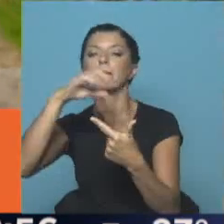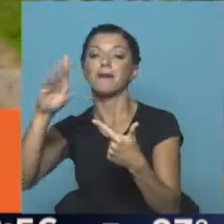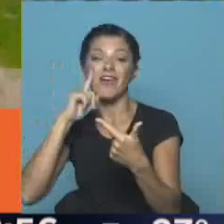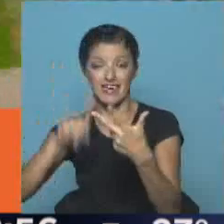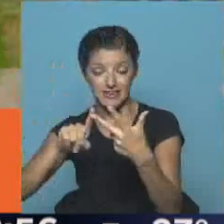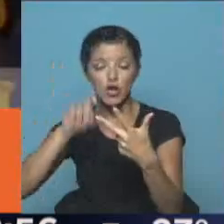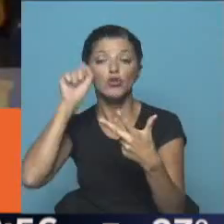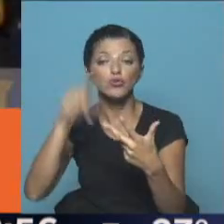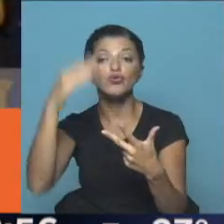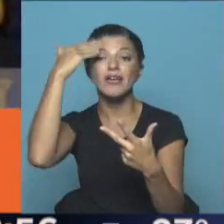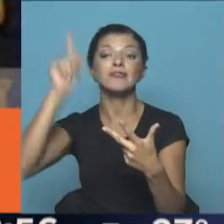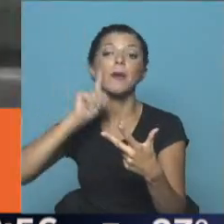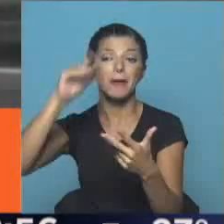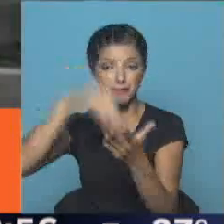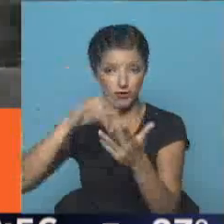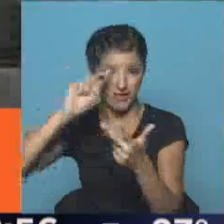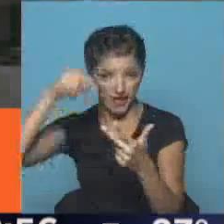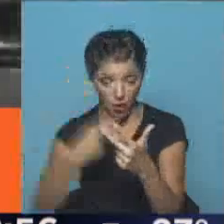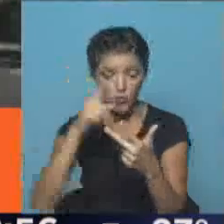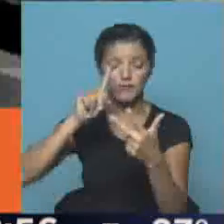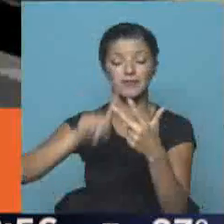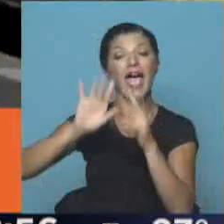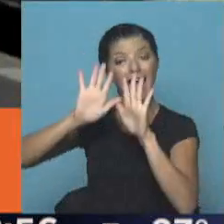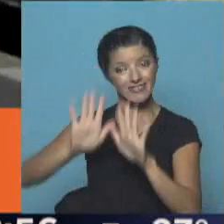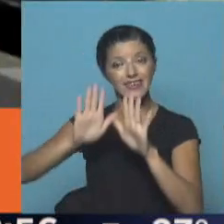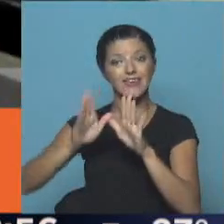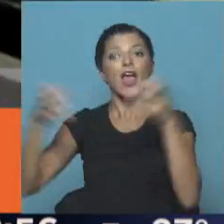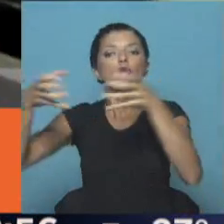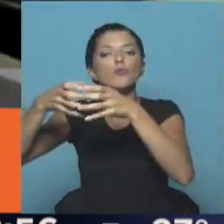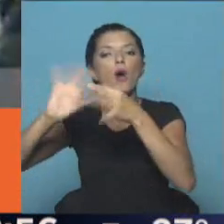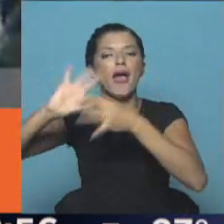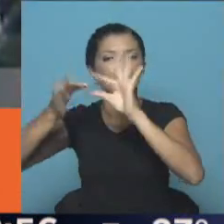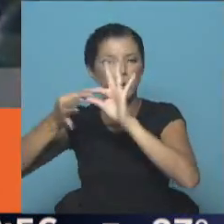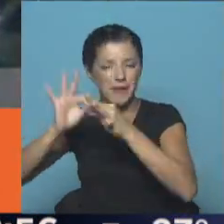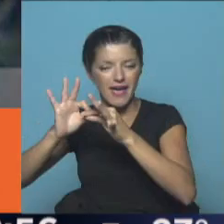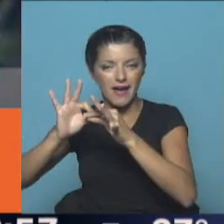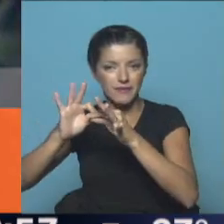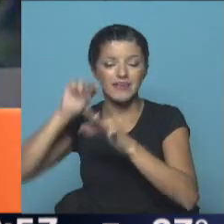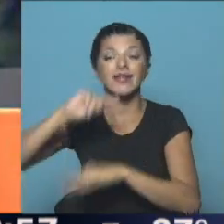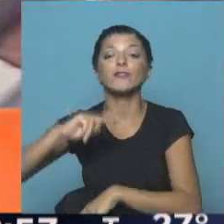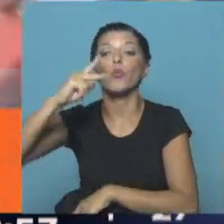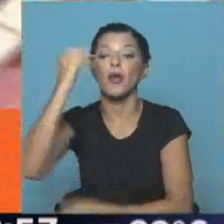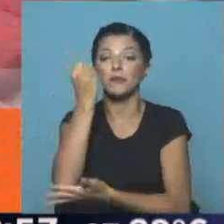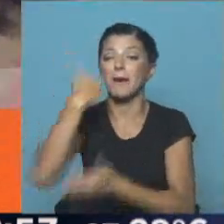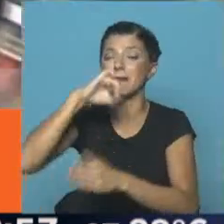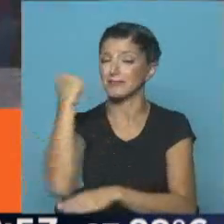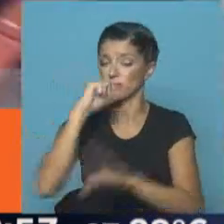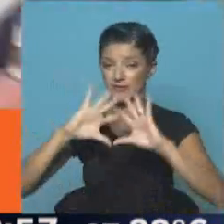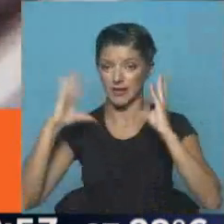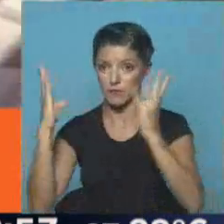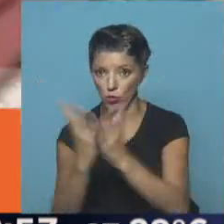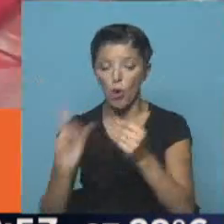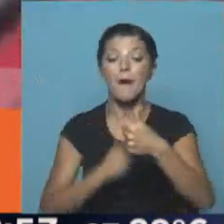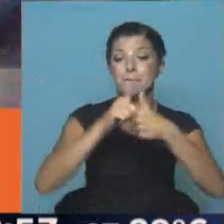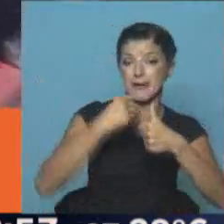de 15.000 millones de euros, la Unión Europea es, en conjunto, la segunda economía del mundo después de los